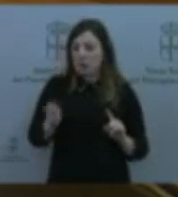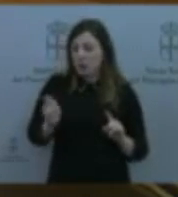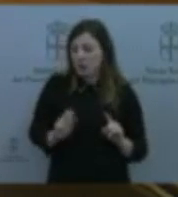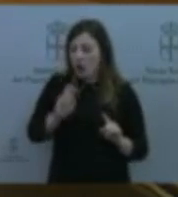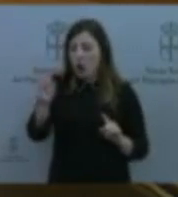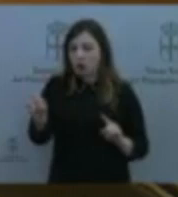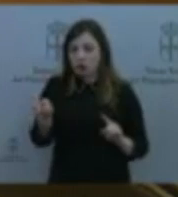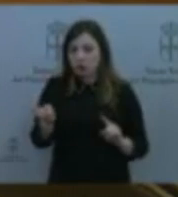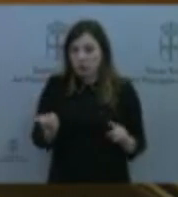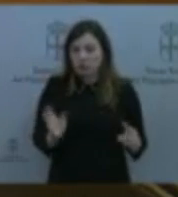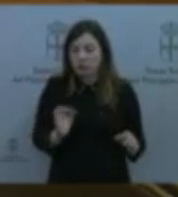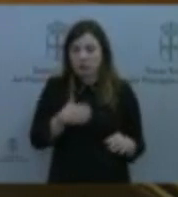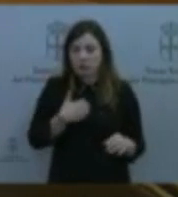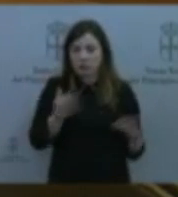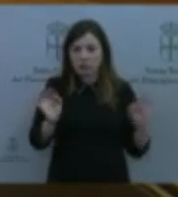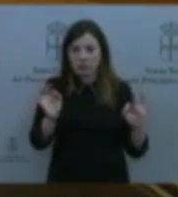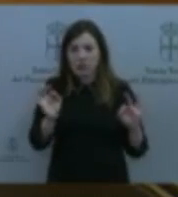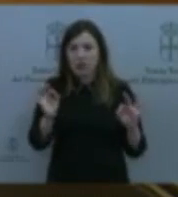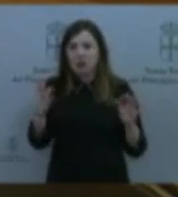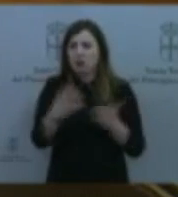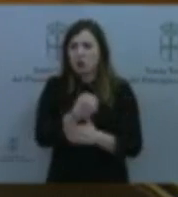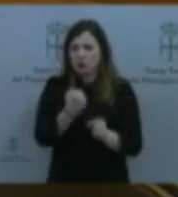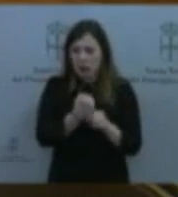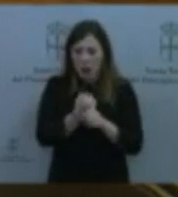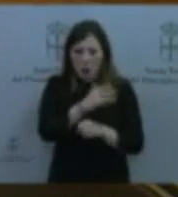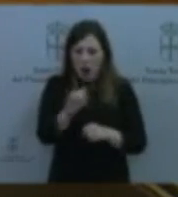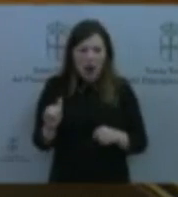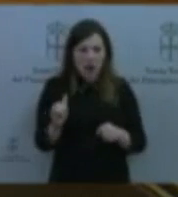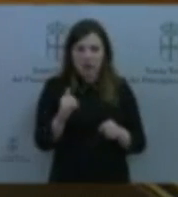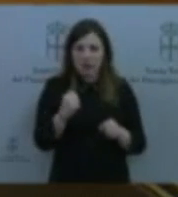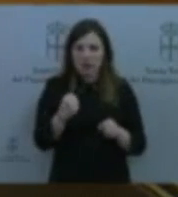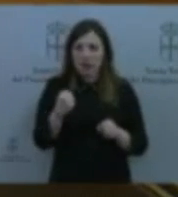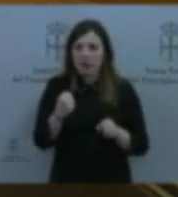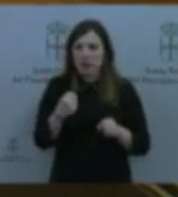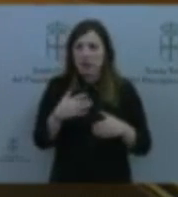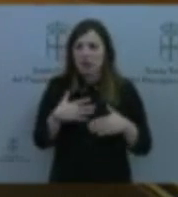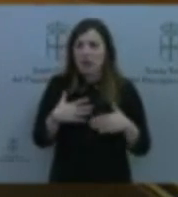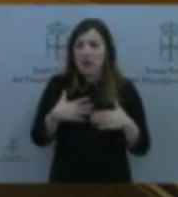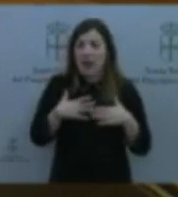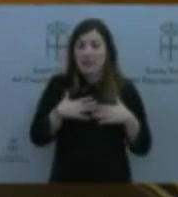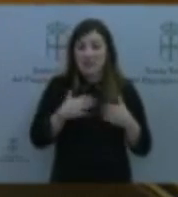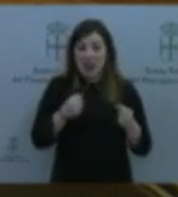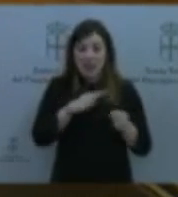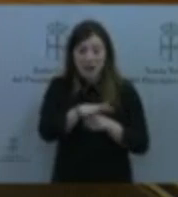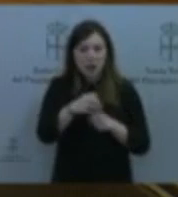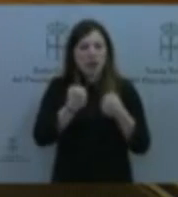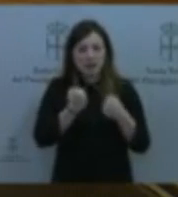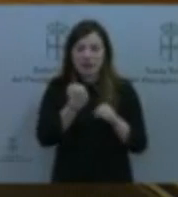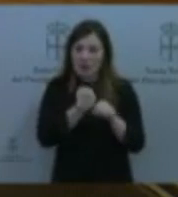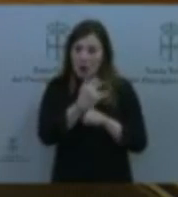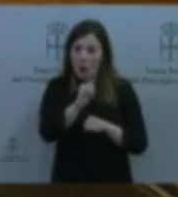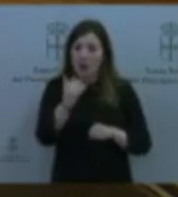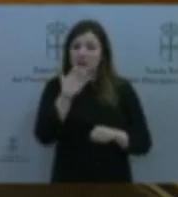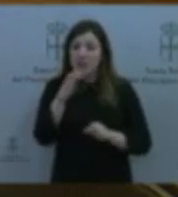sin trabajo. Otra cosa no, pero tallo en sanidad hay abondo para todos. Y si nos organizamos, curramos todos en